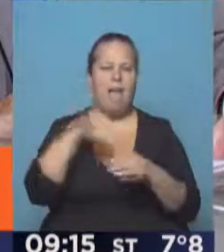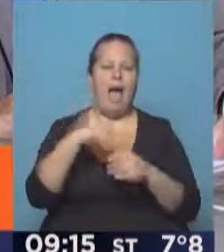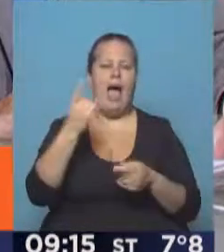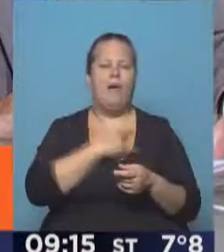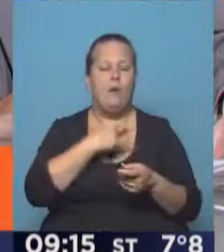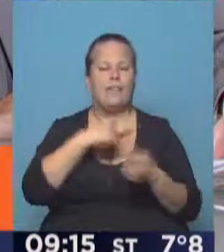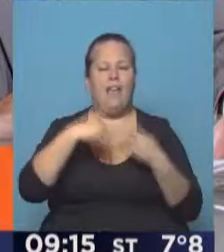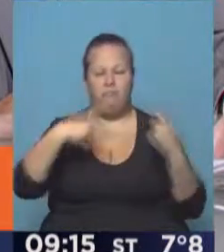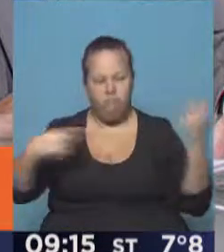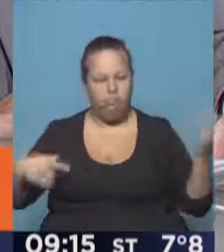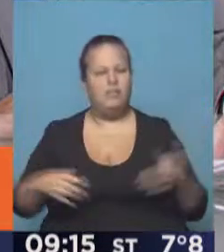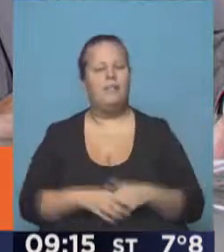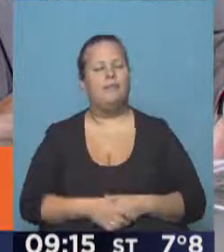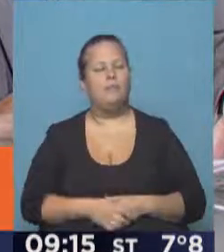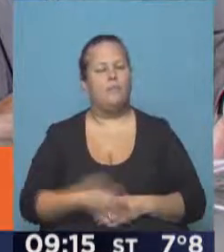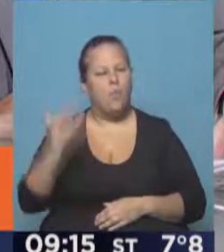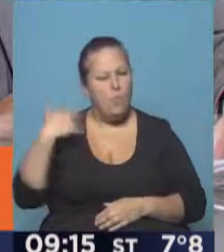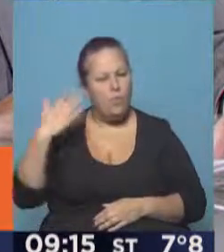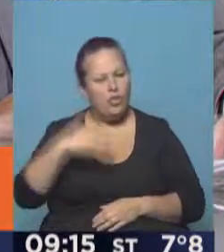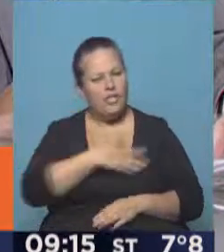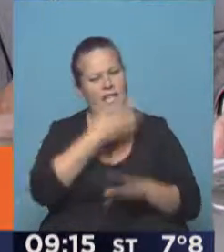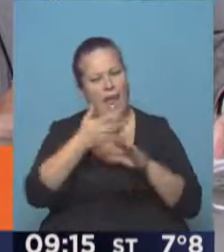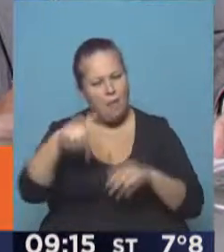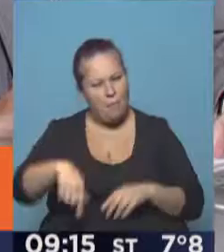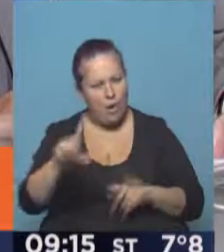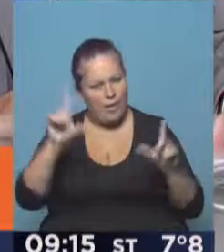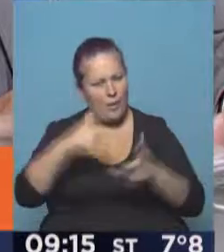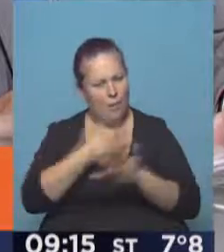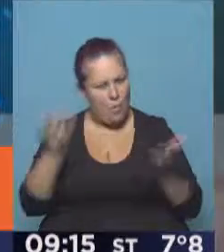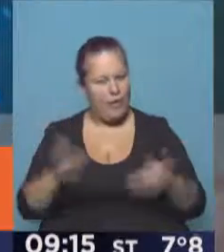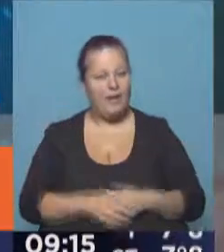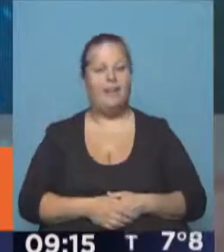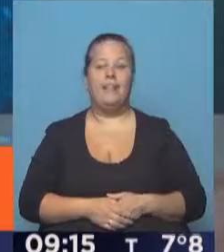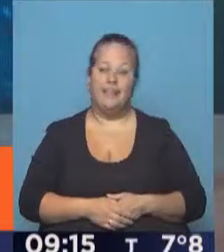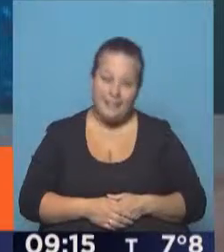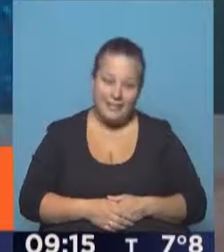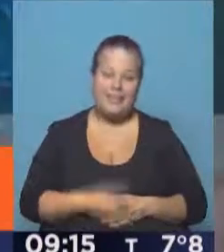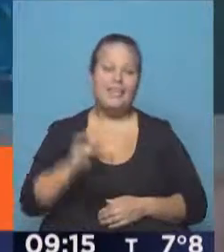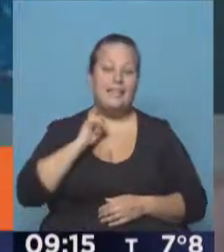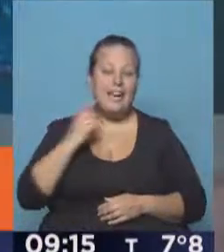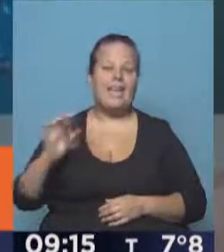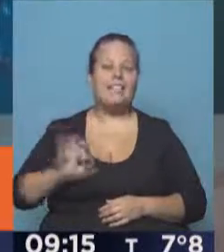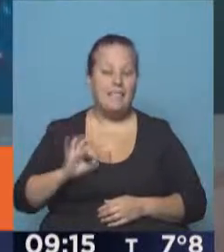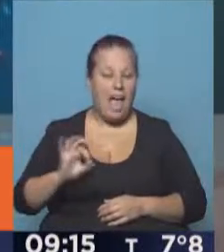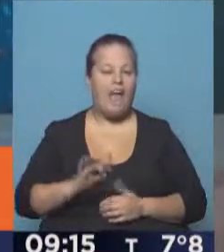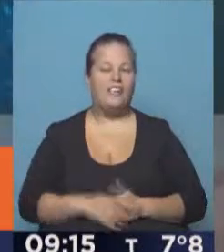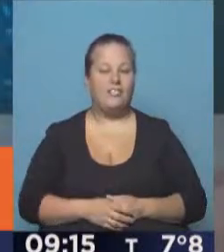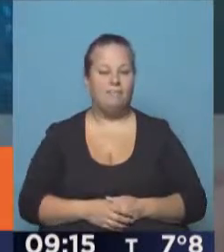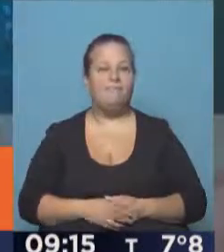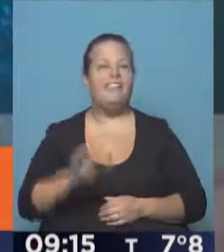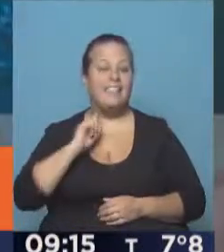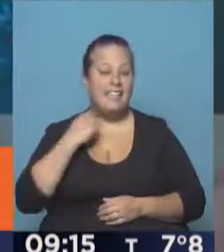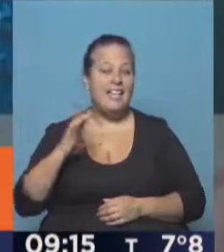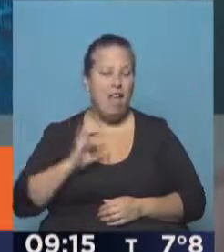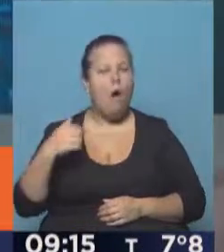Letras, Ciencias Morales. Y hacía mucho tiempo que no llegabas aquí a esta televisión pública. Sí, 13 años. 13